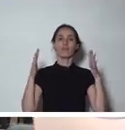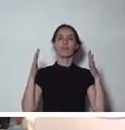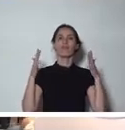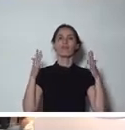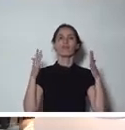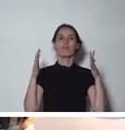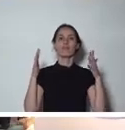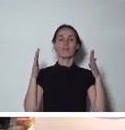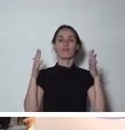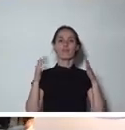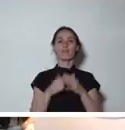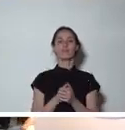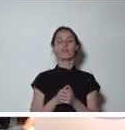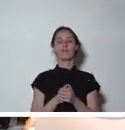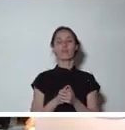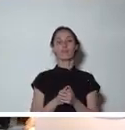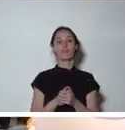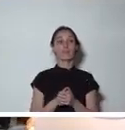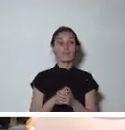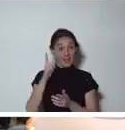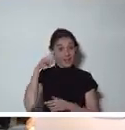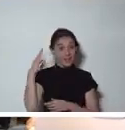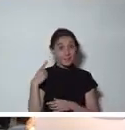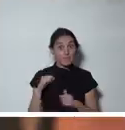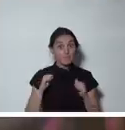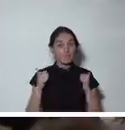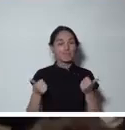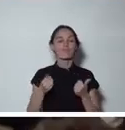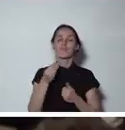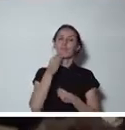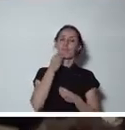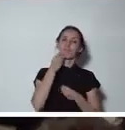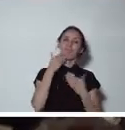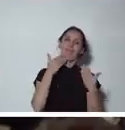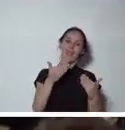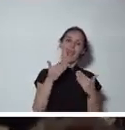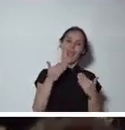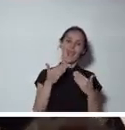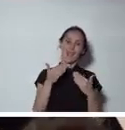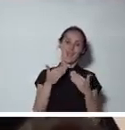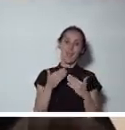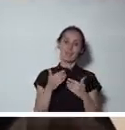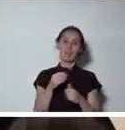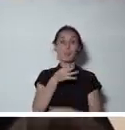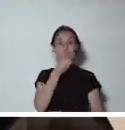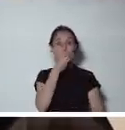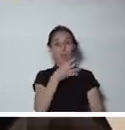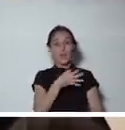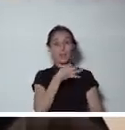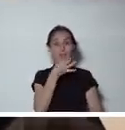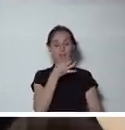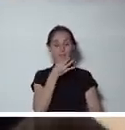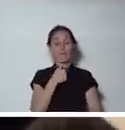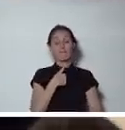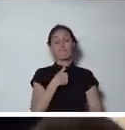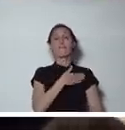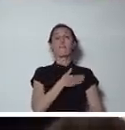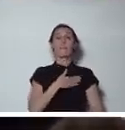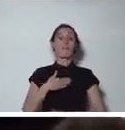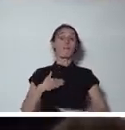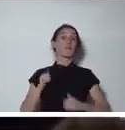bueno compañeras Muy buenas tardes Me gustaría empezar mandándole